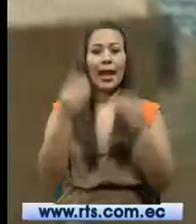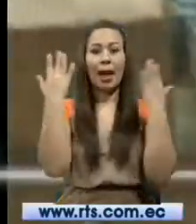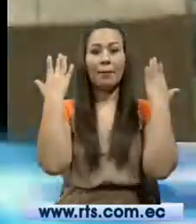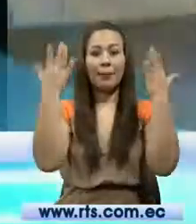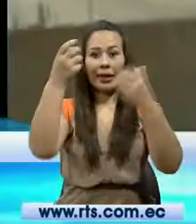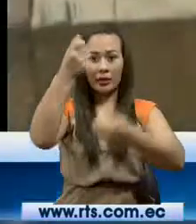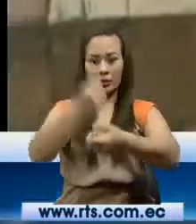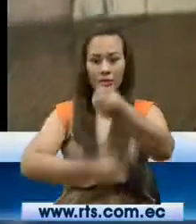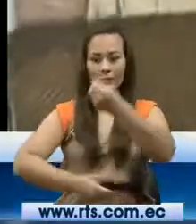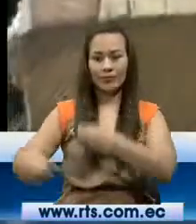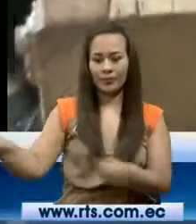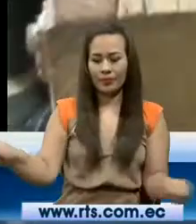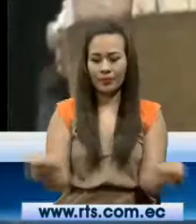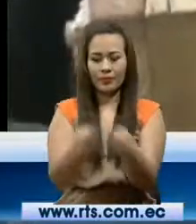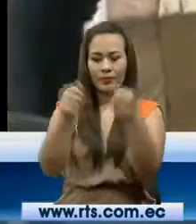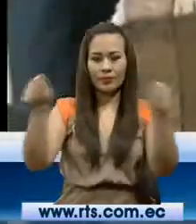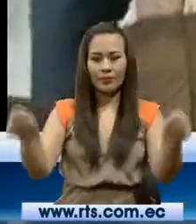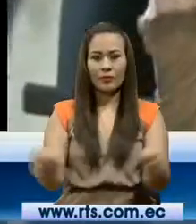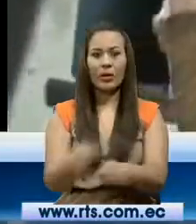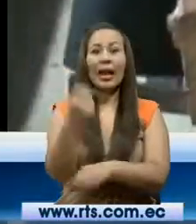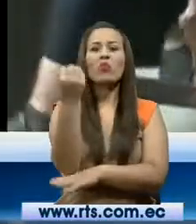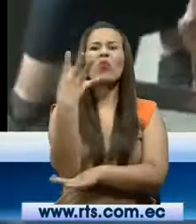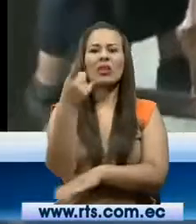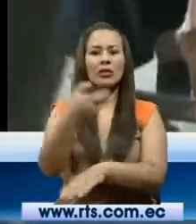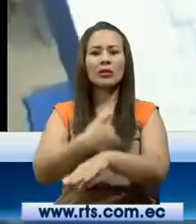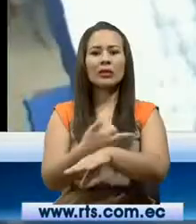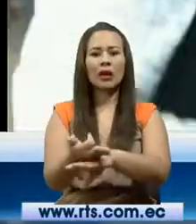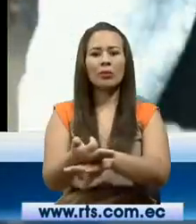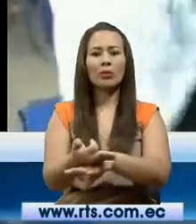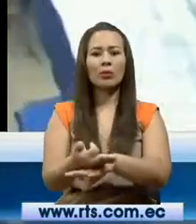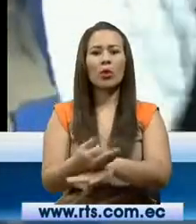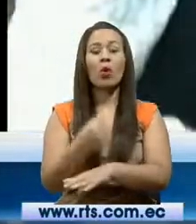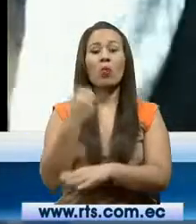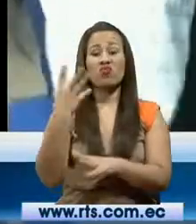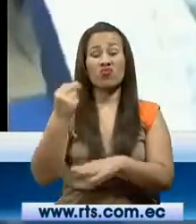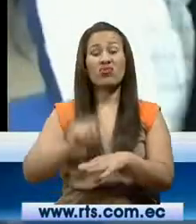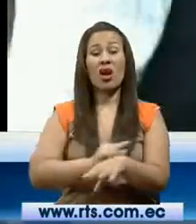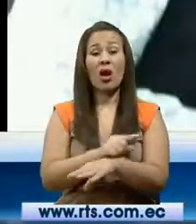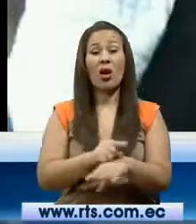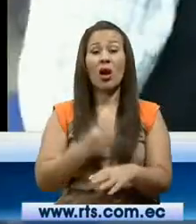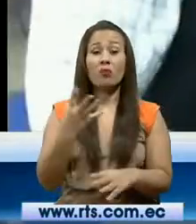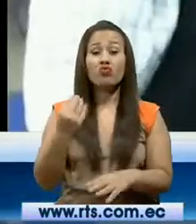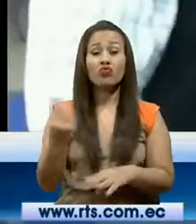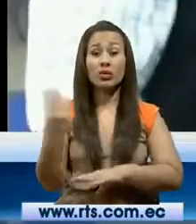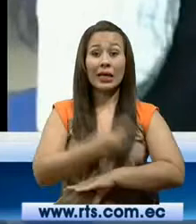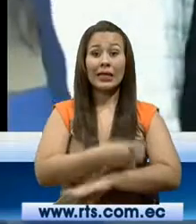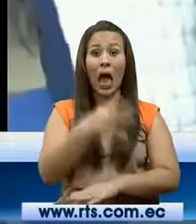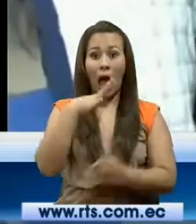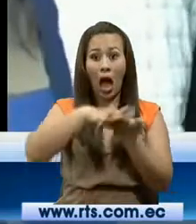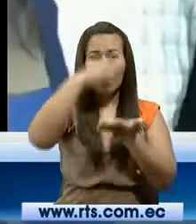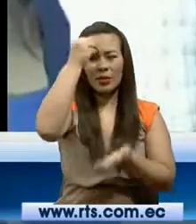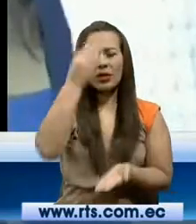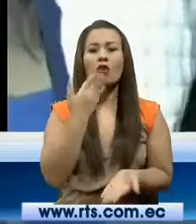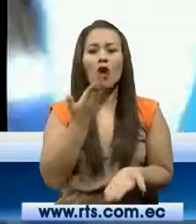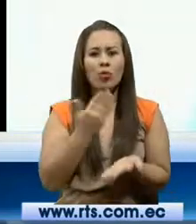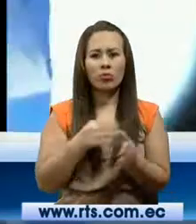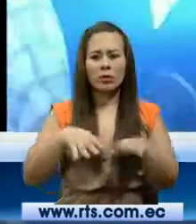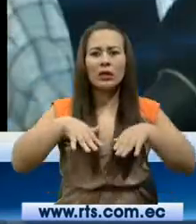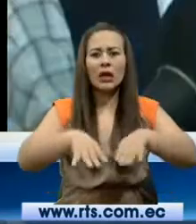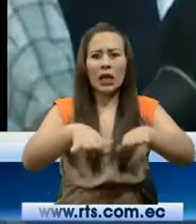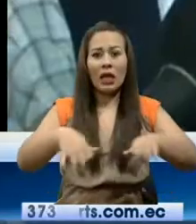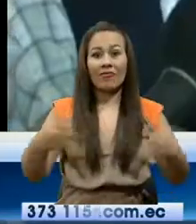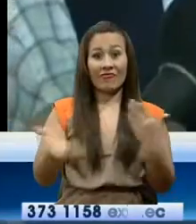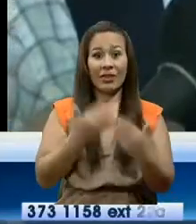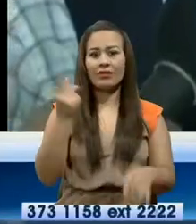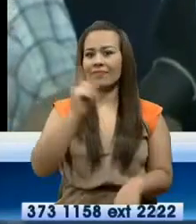mano. La producción de un telar puede durar entre varias horas o días y aprender esta técnica no es nada sencillo.